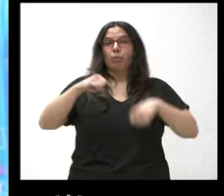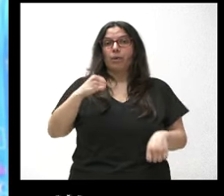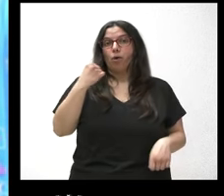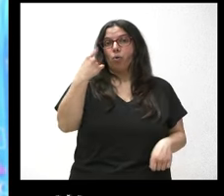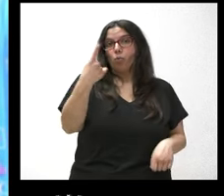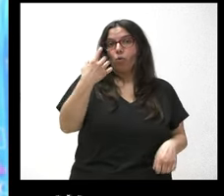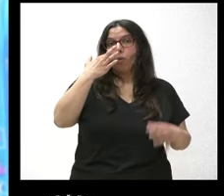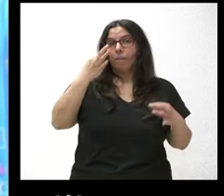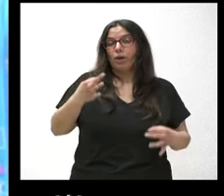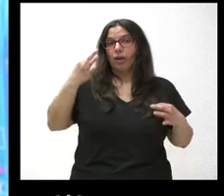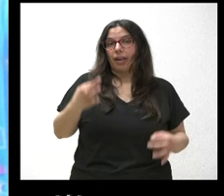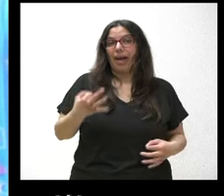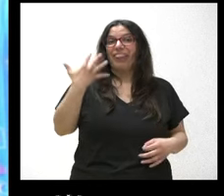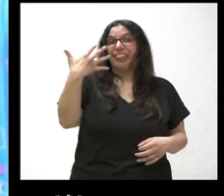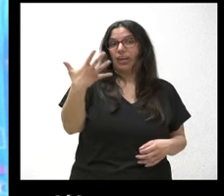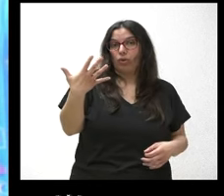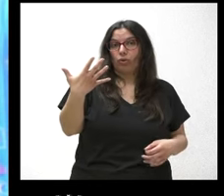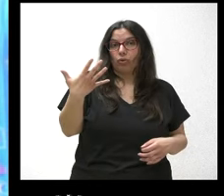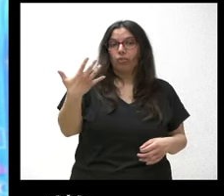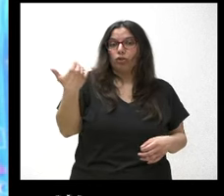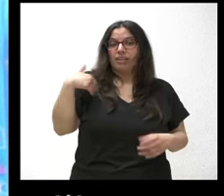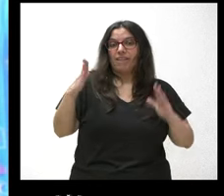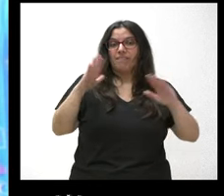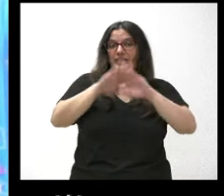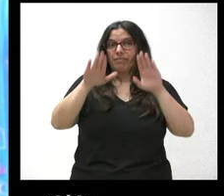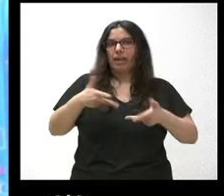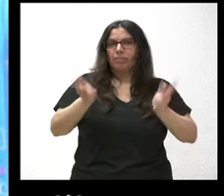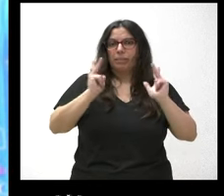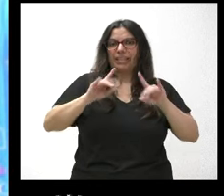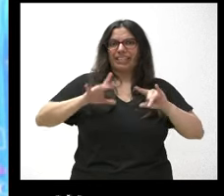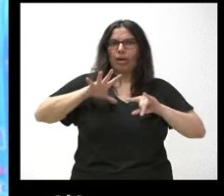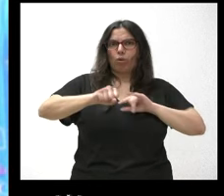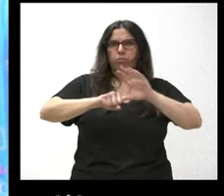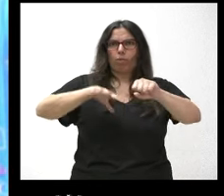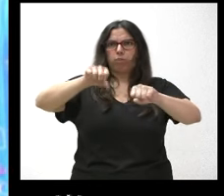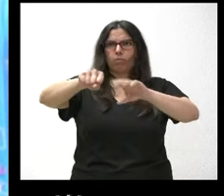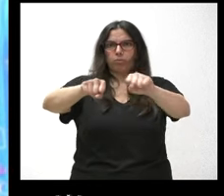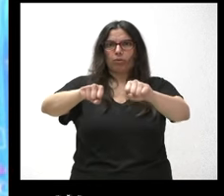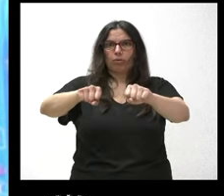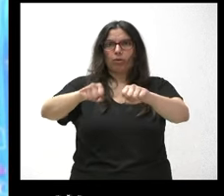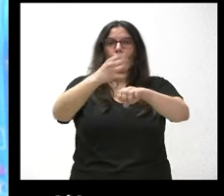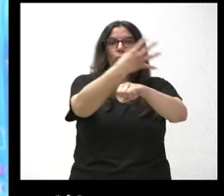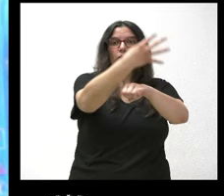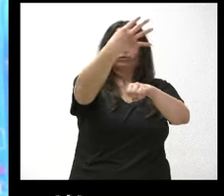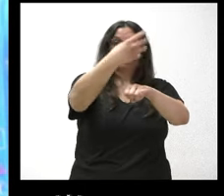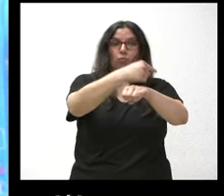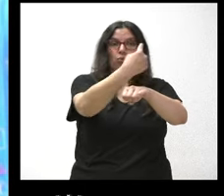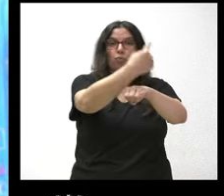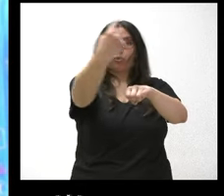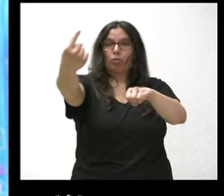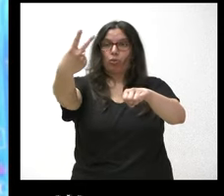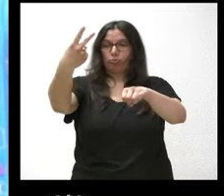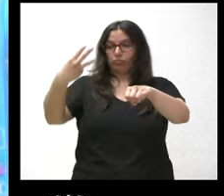en la fase ya final, de hecho, se van a permitir expropiaciones. Es colindante con otros 4 macroparques que hace la